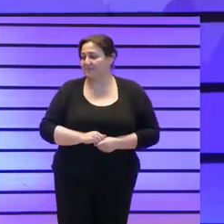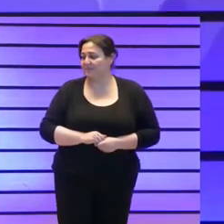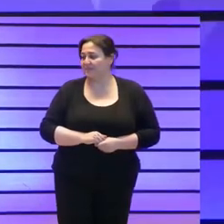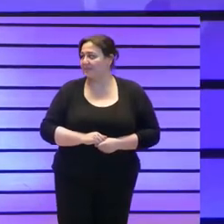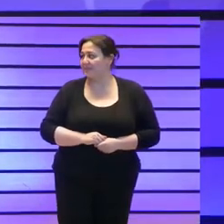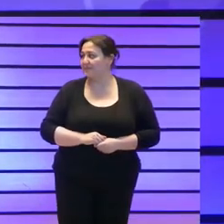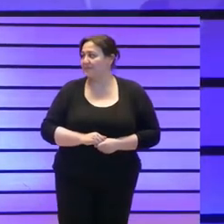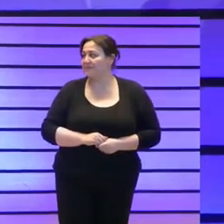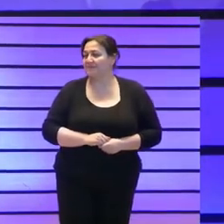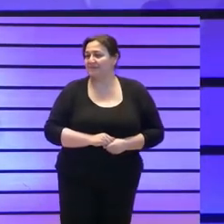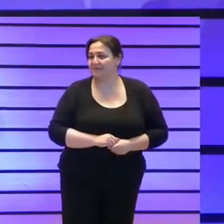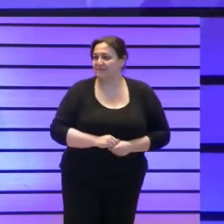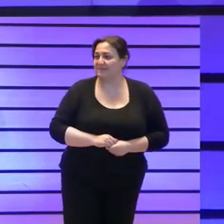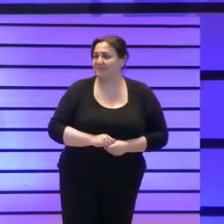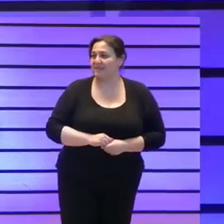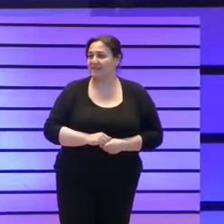Agradecer.